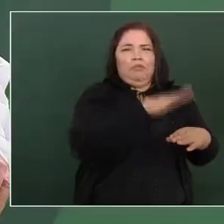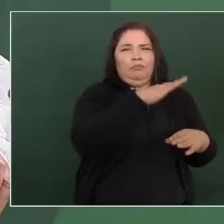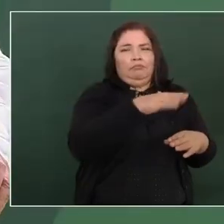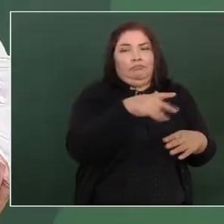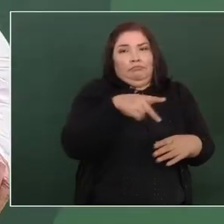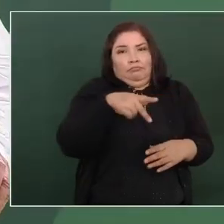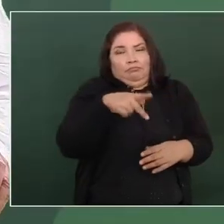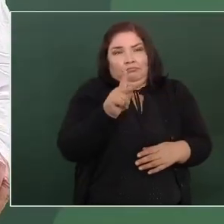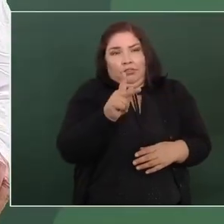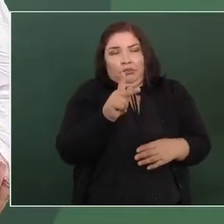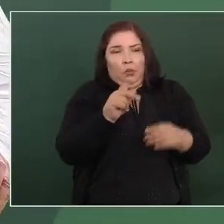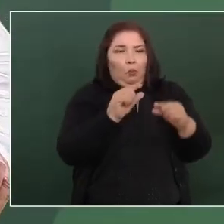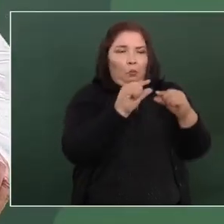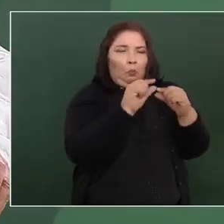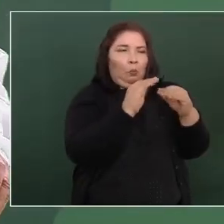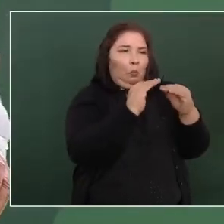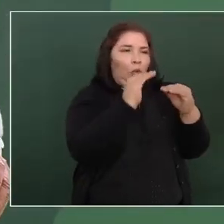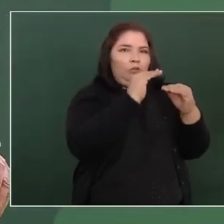pero no poco más.